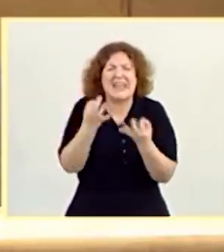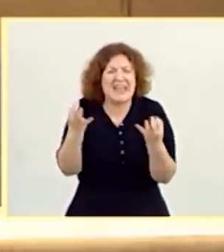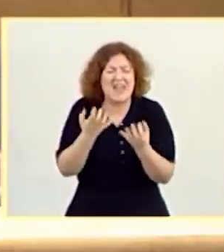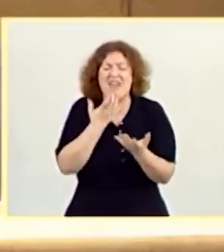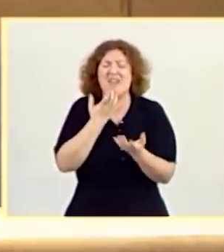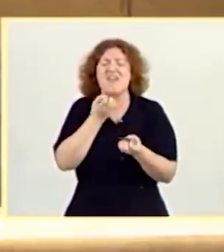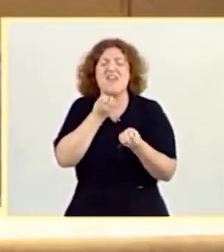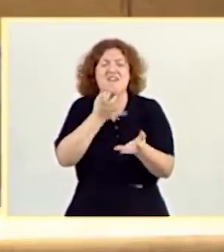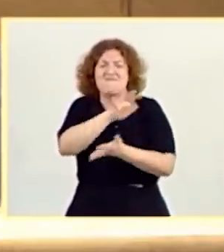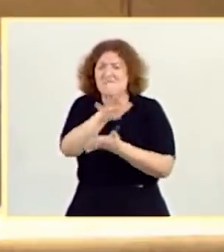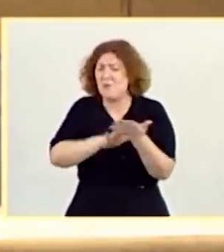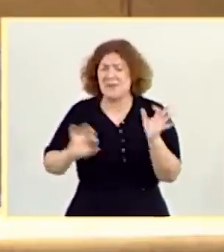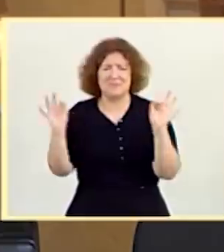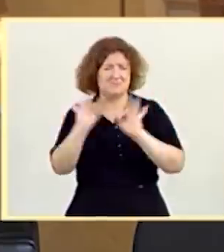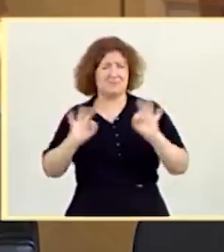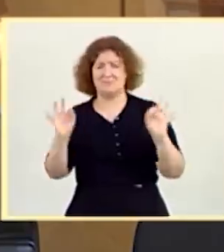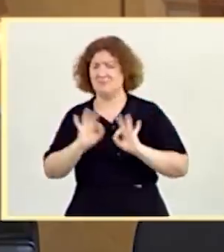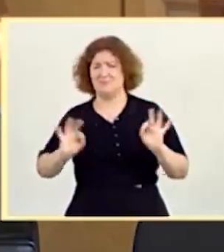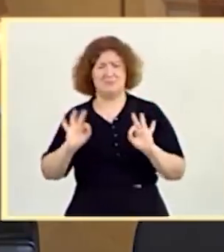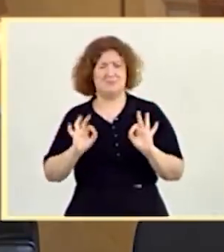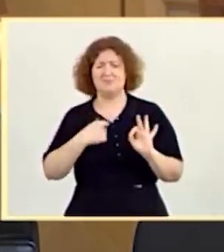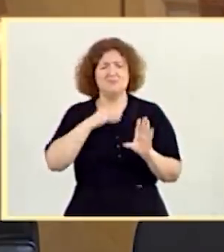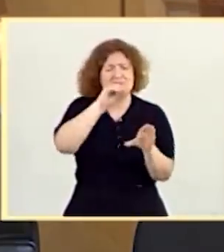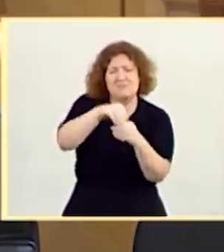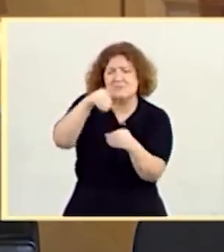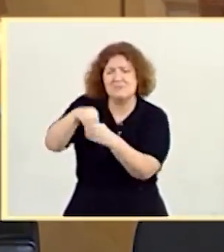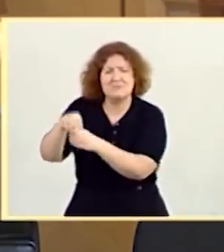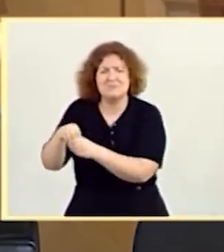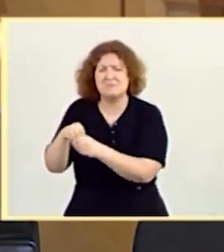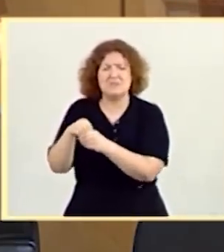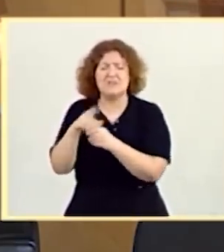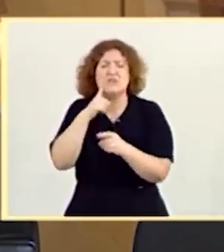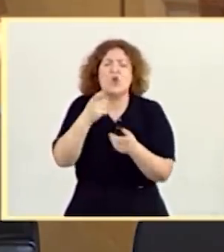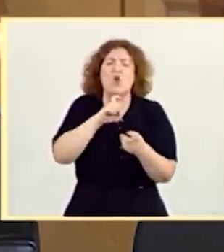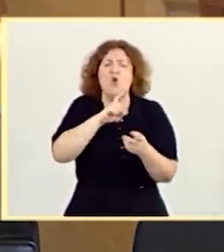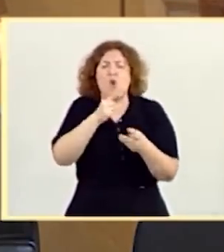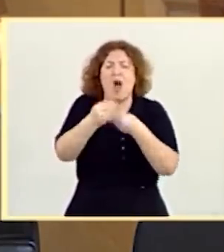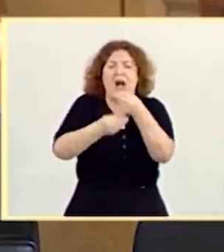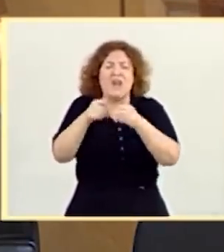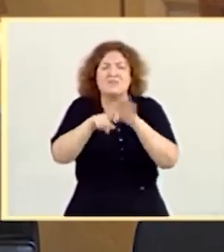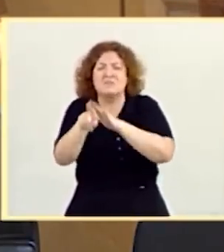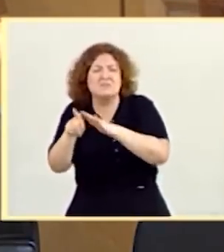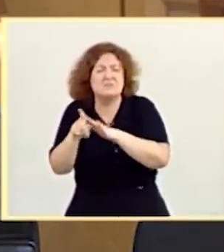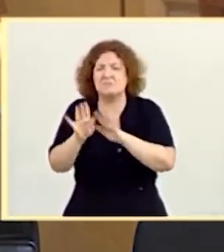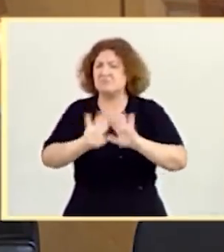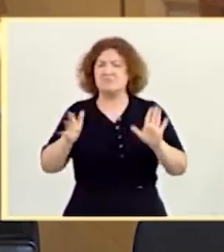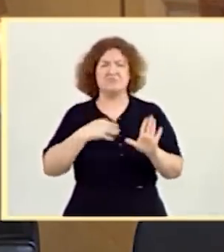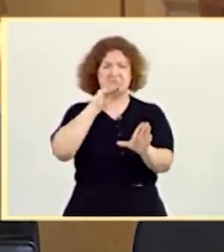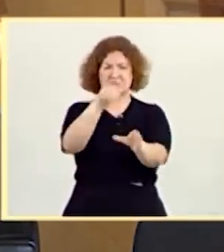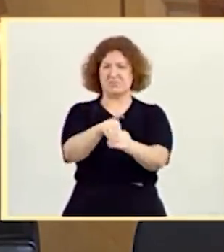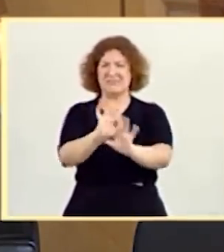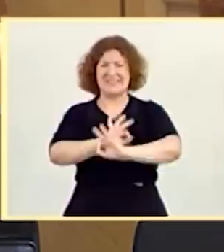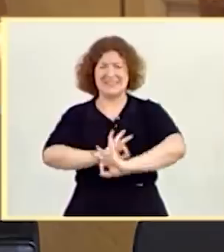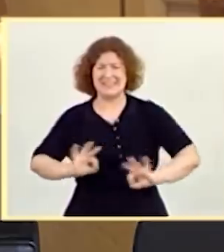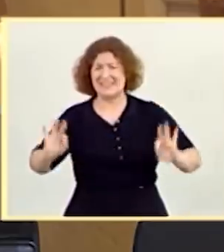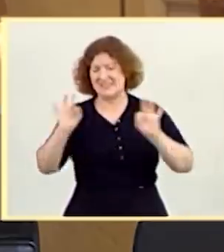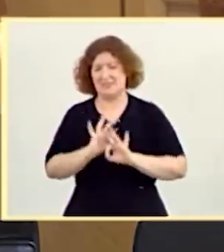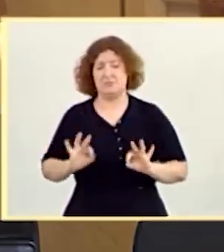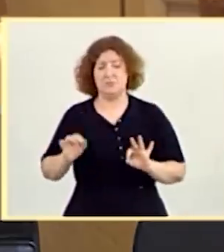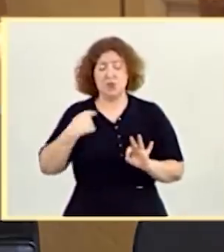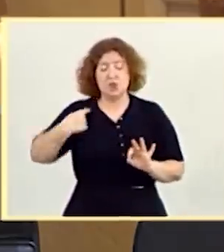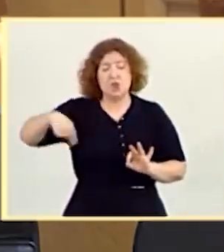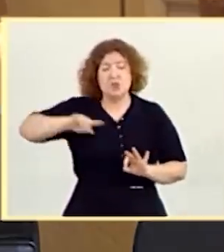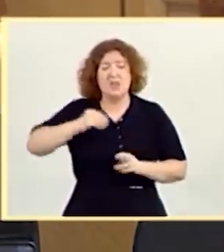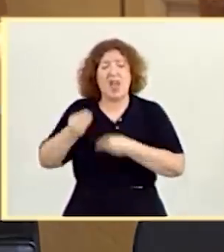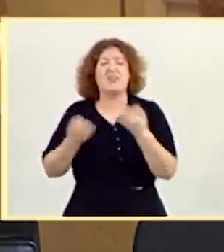tanto, como tú dices, ¿en qué se puede basar? Perdón, ¿en qué se puede basar para justificar una